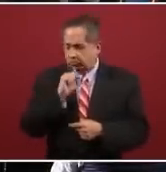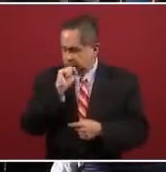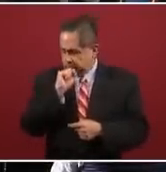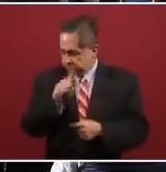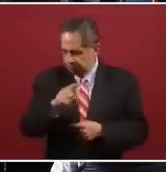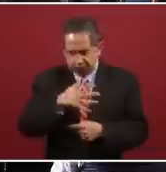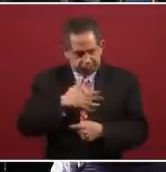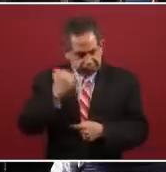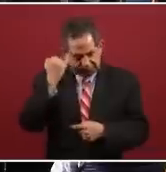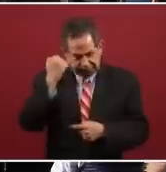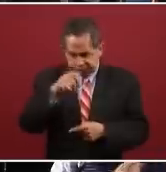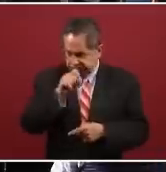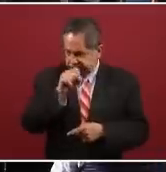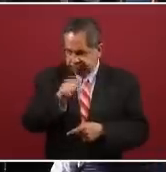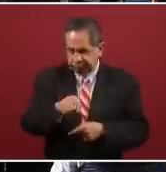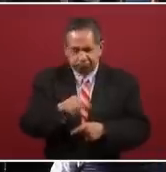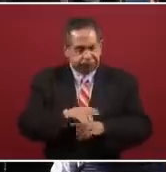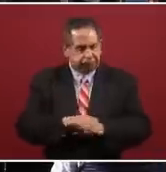mismo, es un